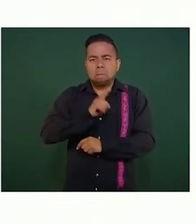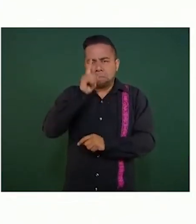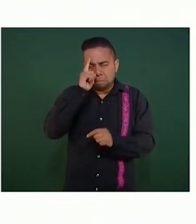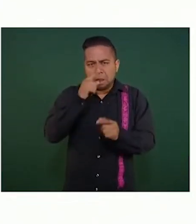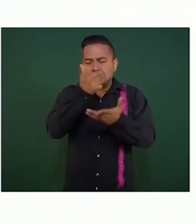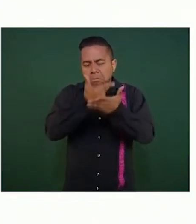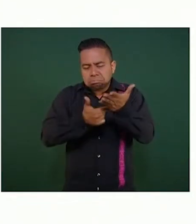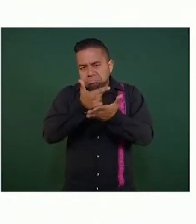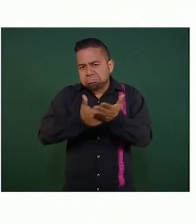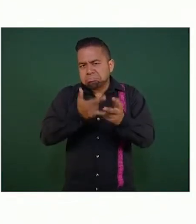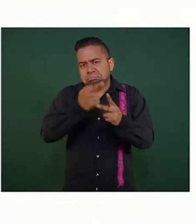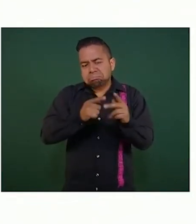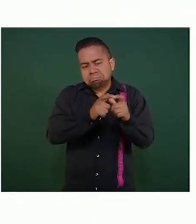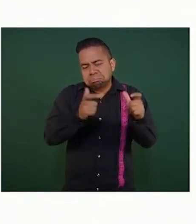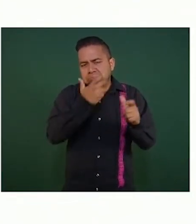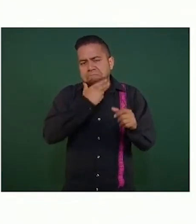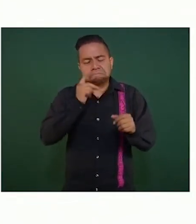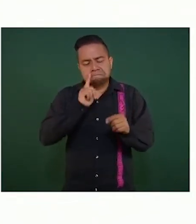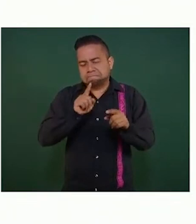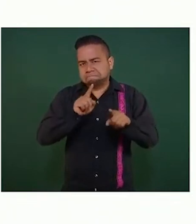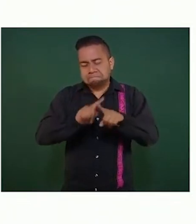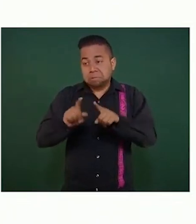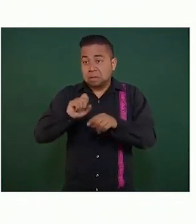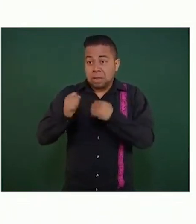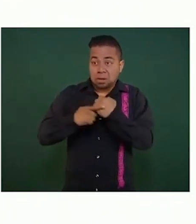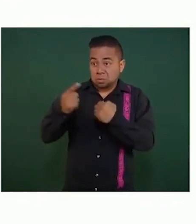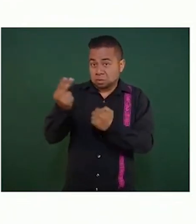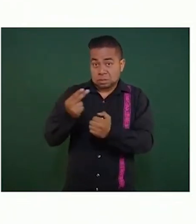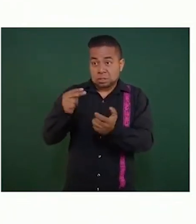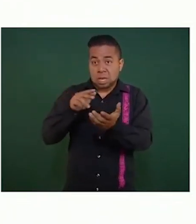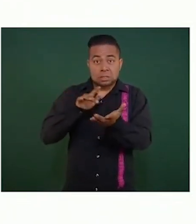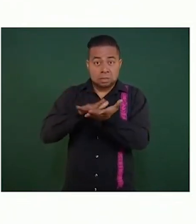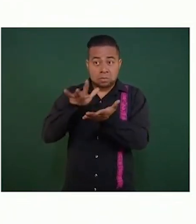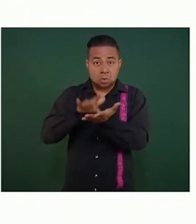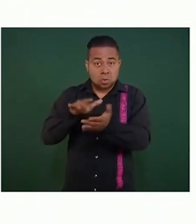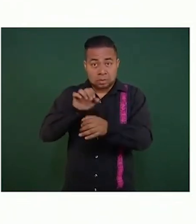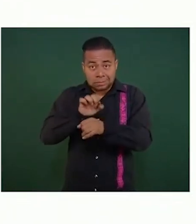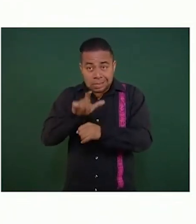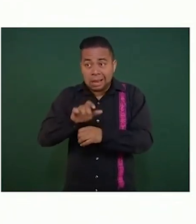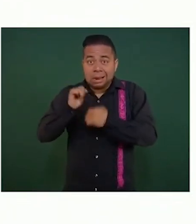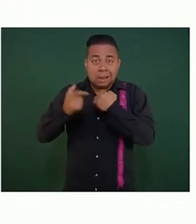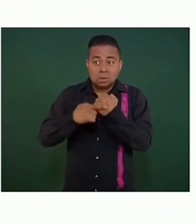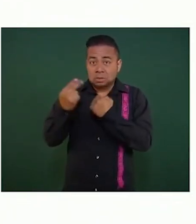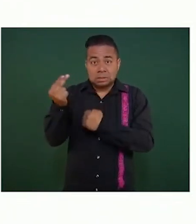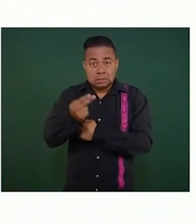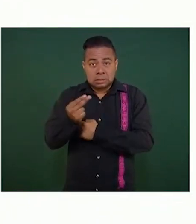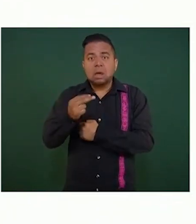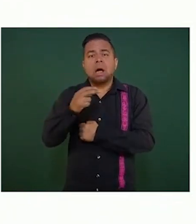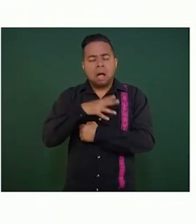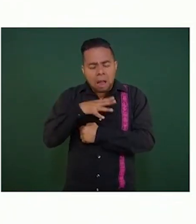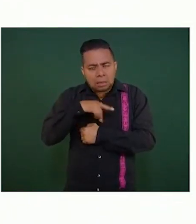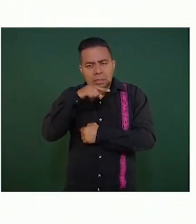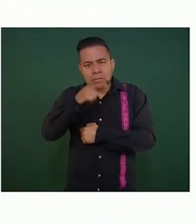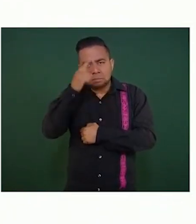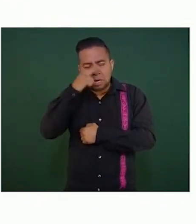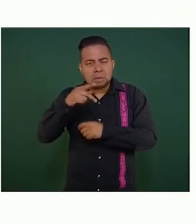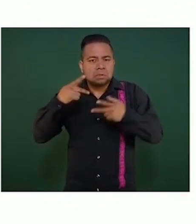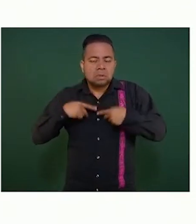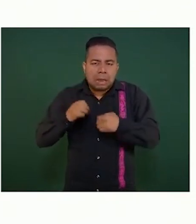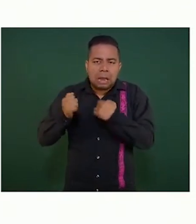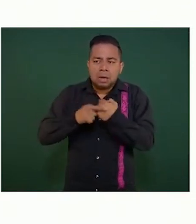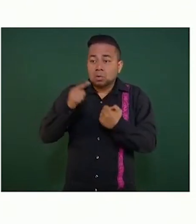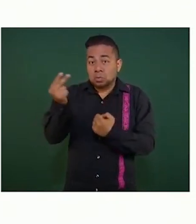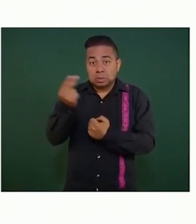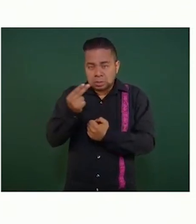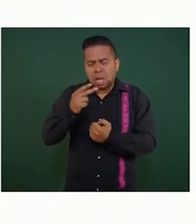verifica si requieren algún apoyo especial. Tenemos áreas para las personas que requieren un